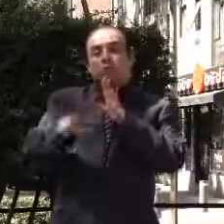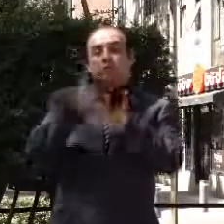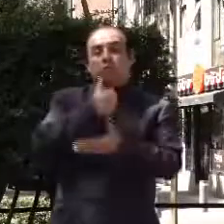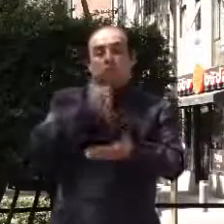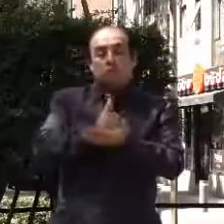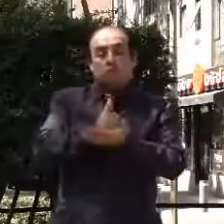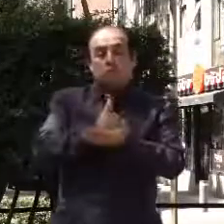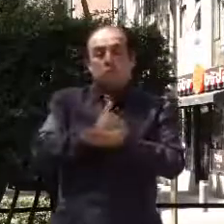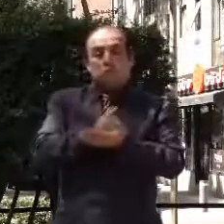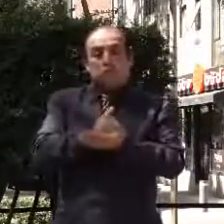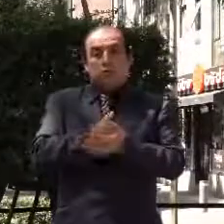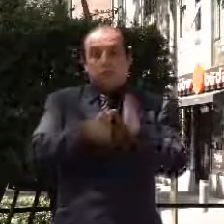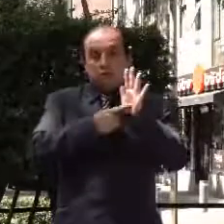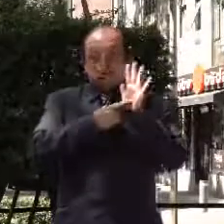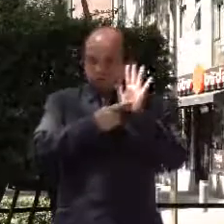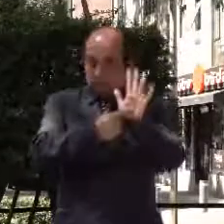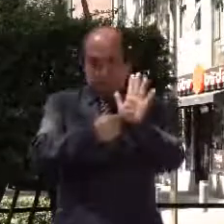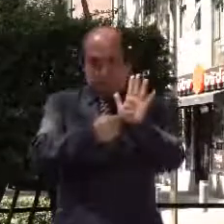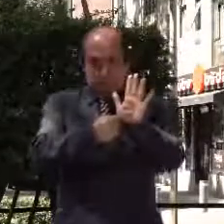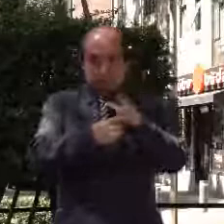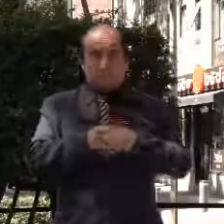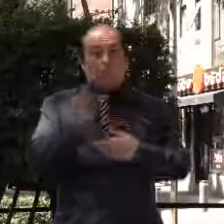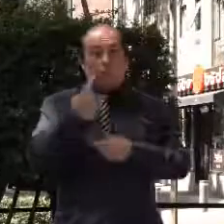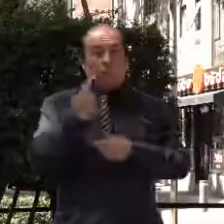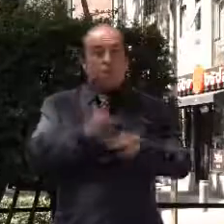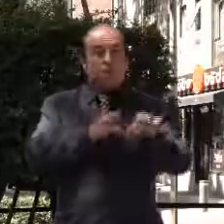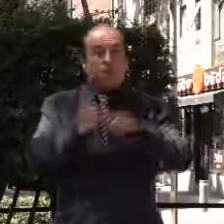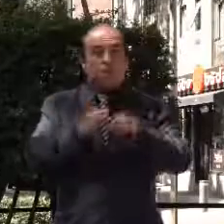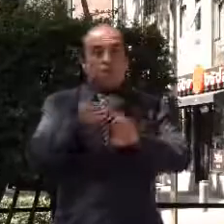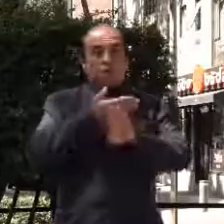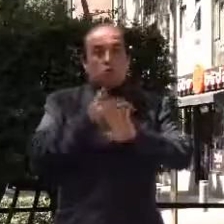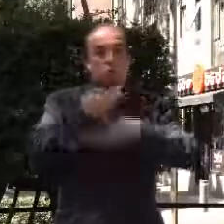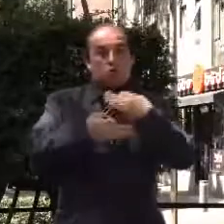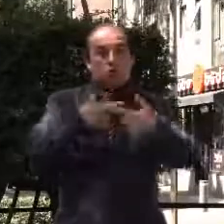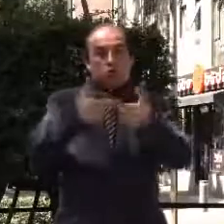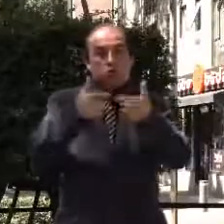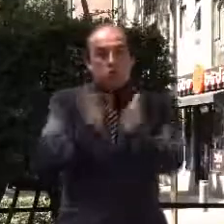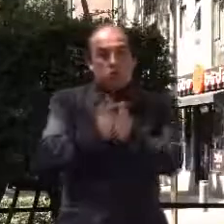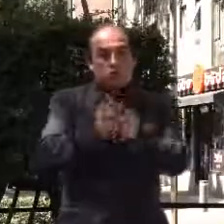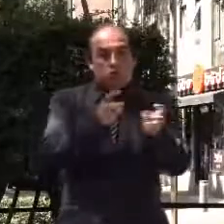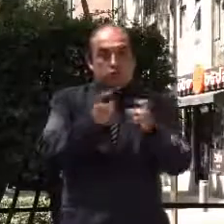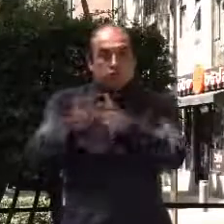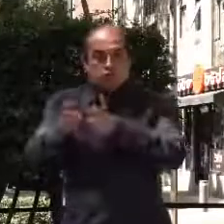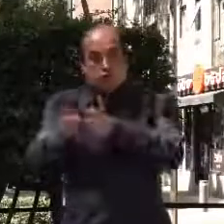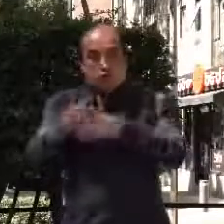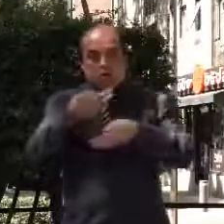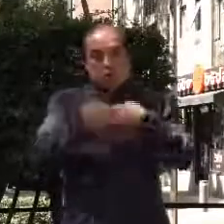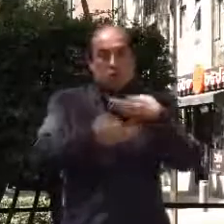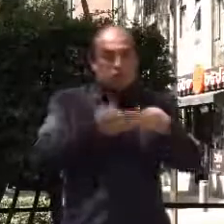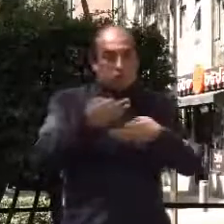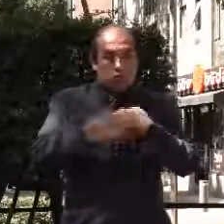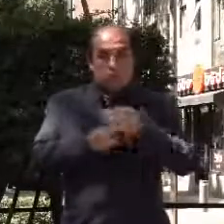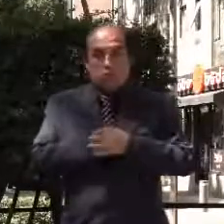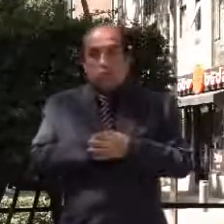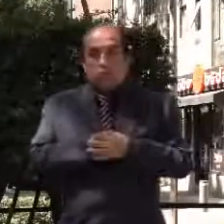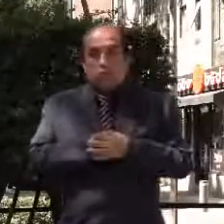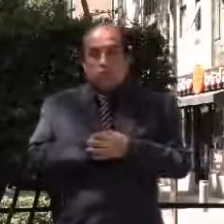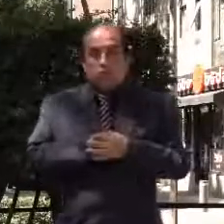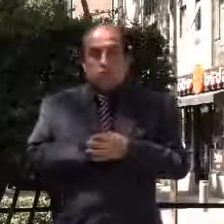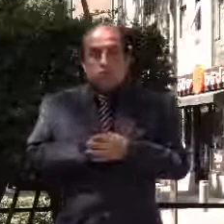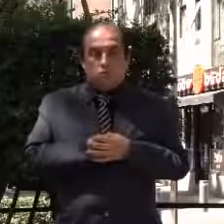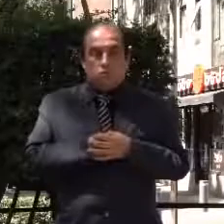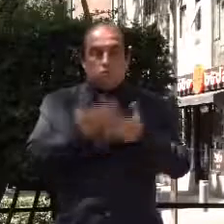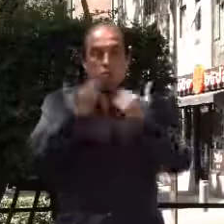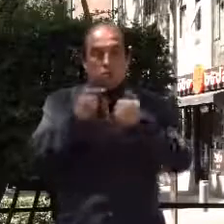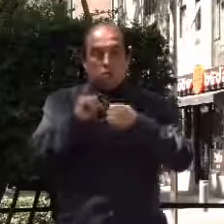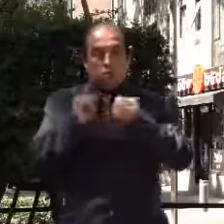está demostradísimo, se actúa contra todos los grupos delictivos. y todos los delitos. No hay algo